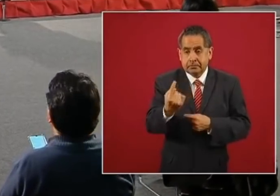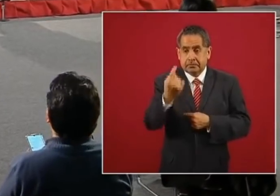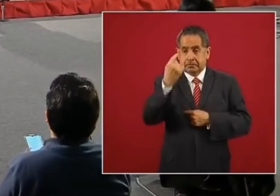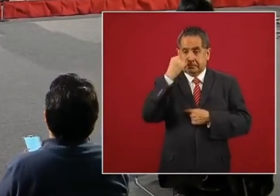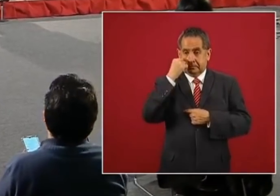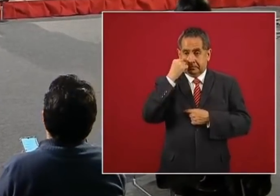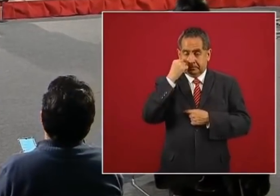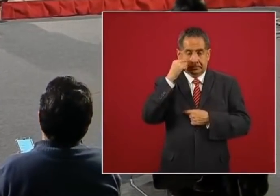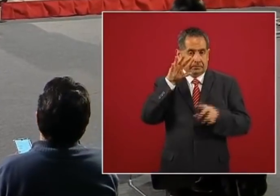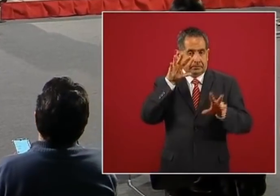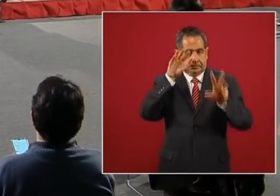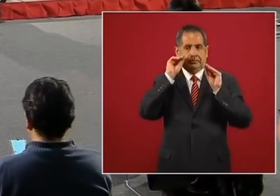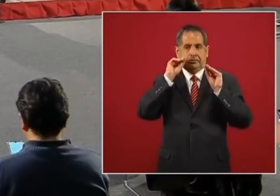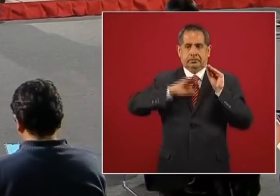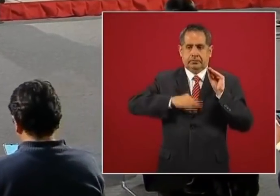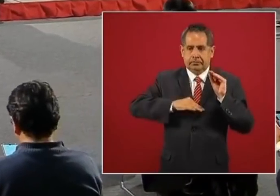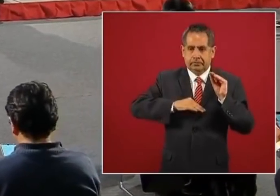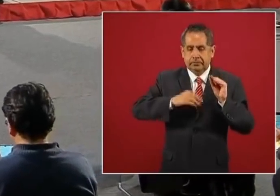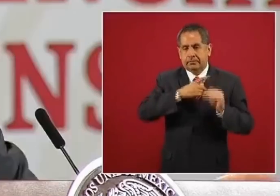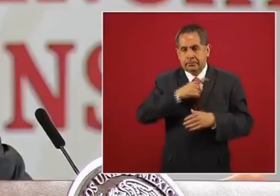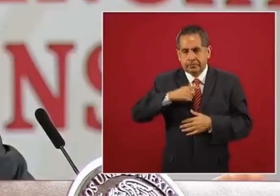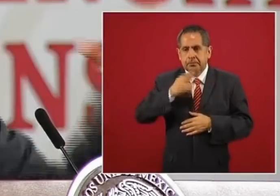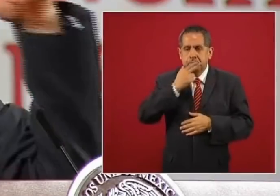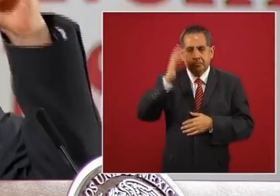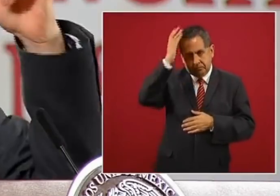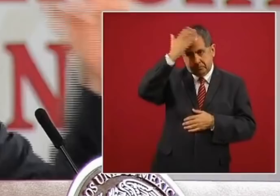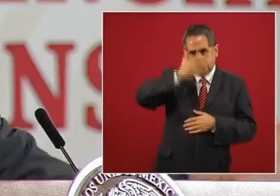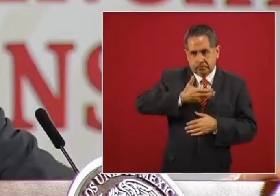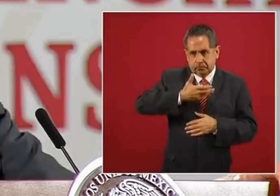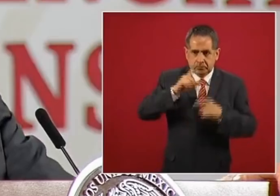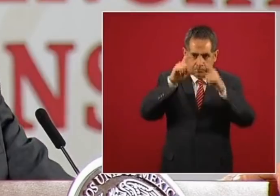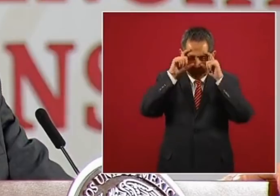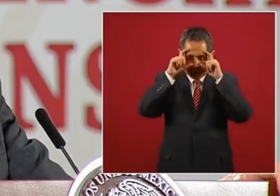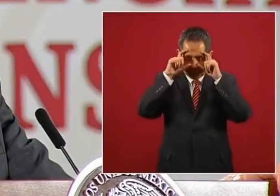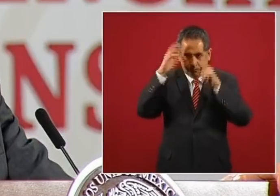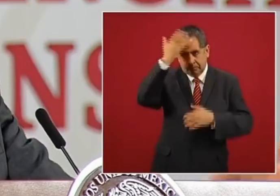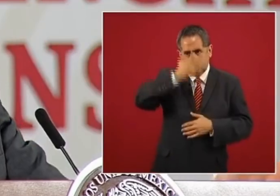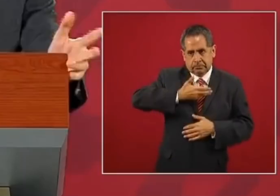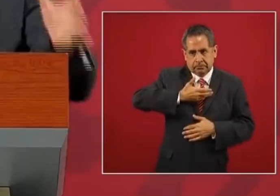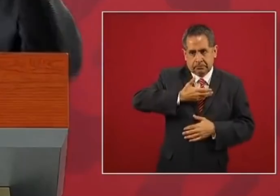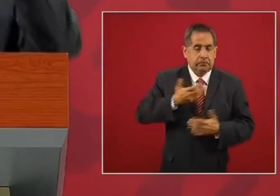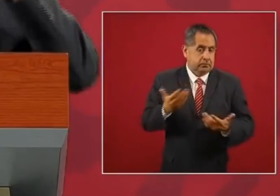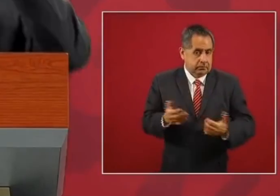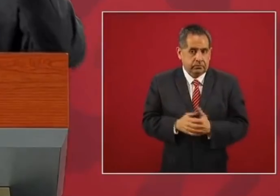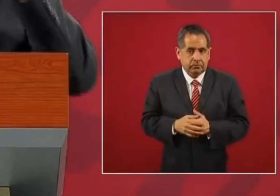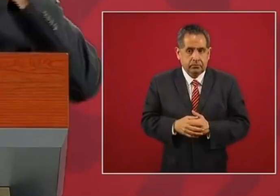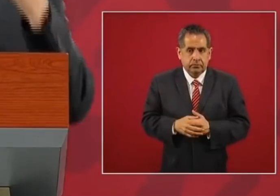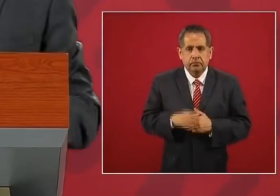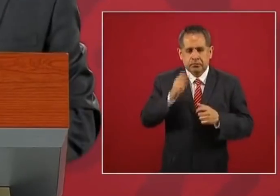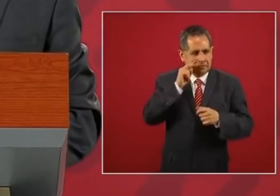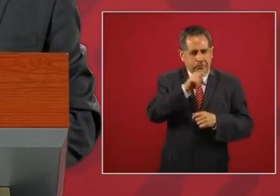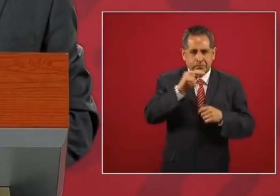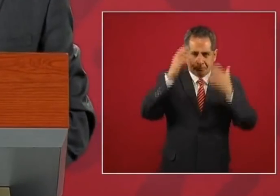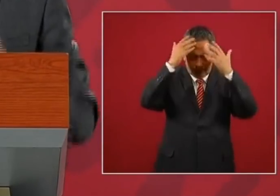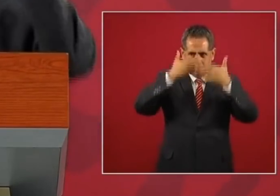virus SARS-CoV-2. Tendría que usarse una mascarilla, unos gogles, o posiblemente estas